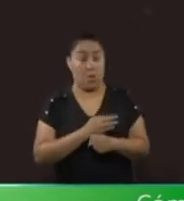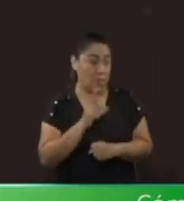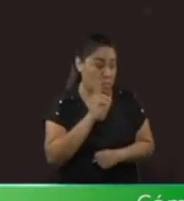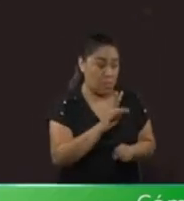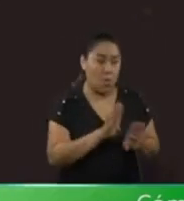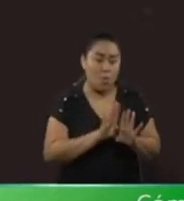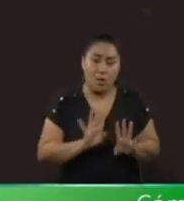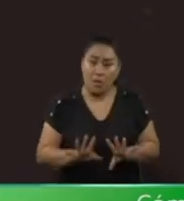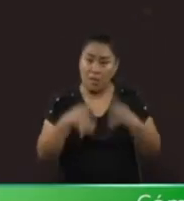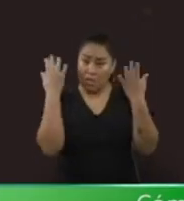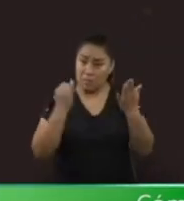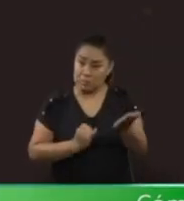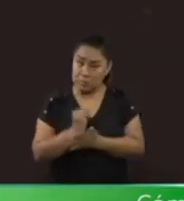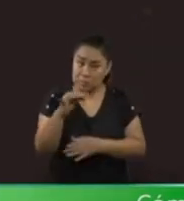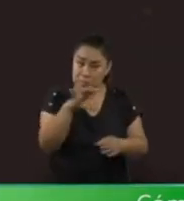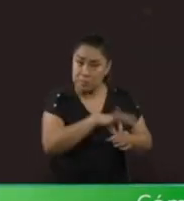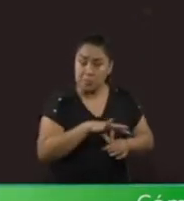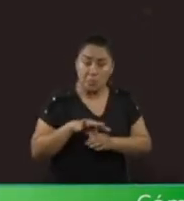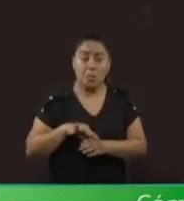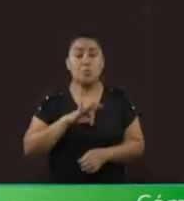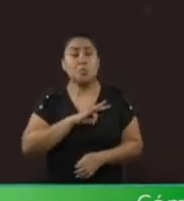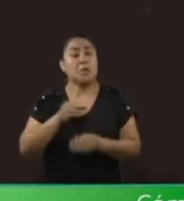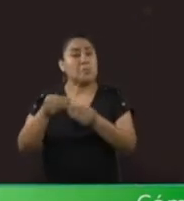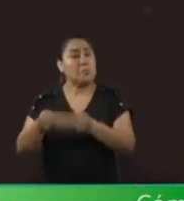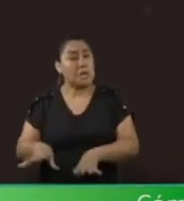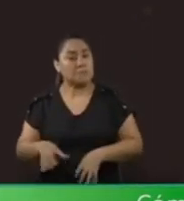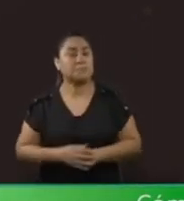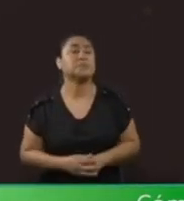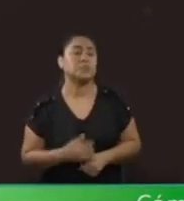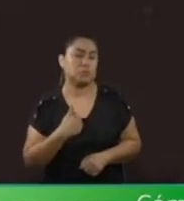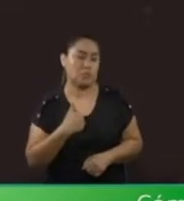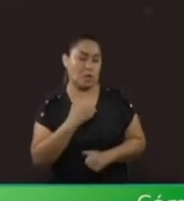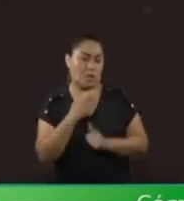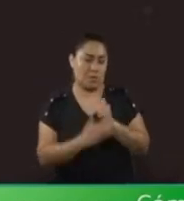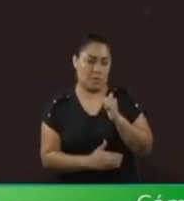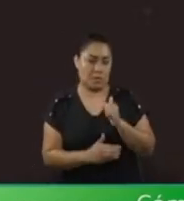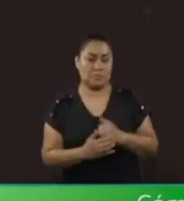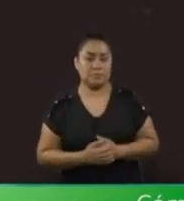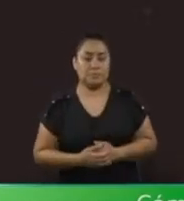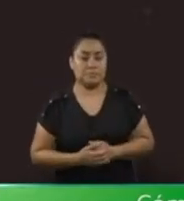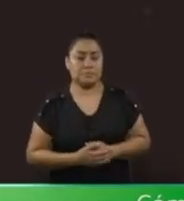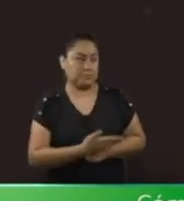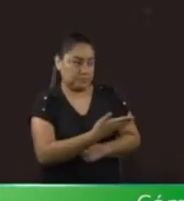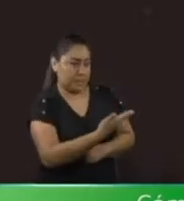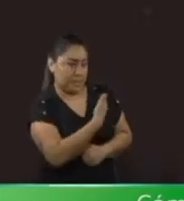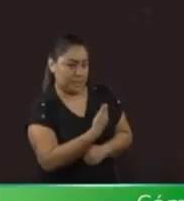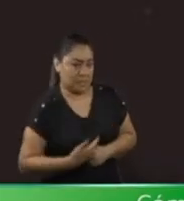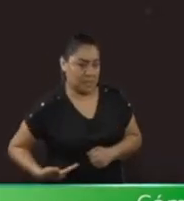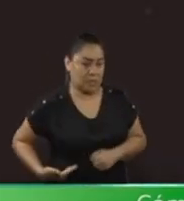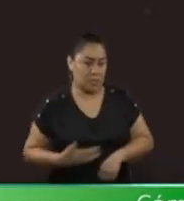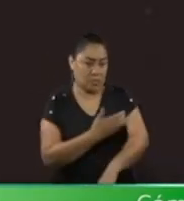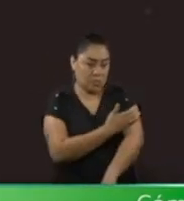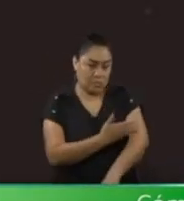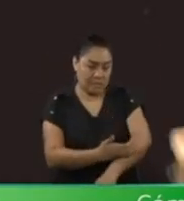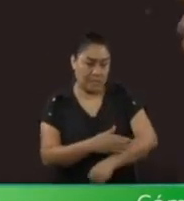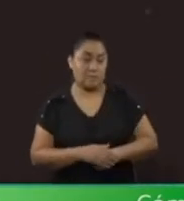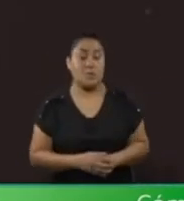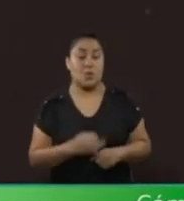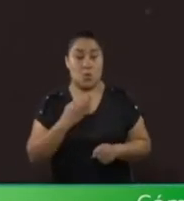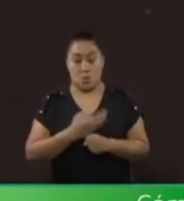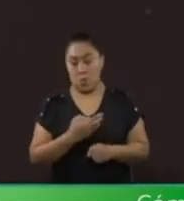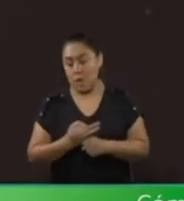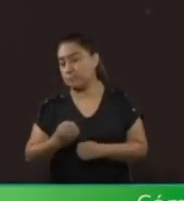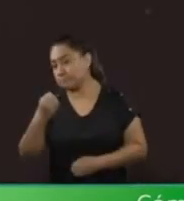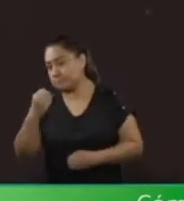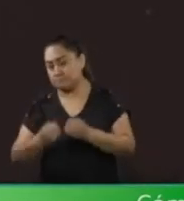de cometer el día de hoy, ya no lo será. Concluyo diciendo, diputado presidente y compañeros, que así como la Corte no les